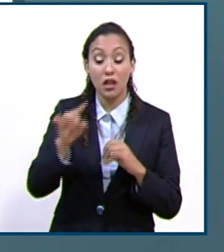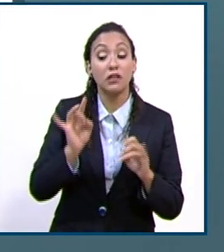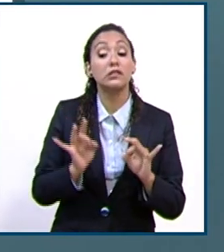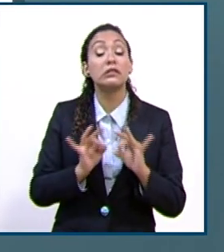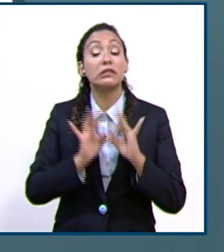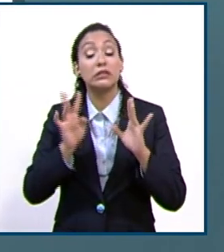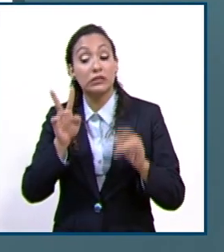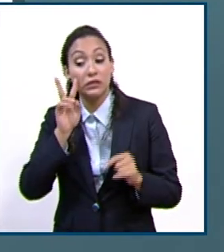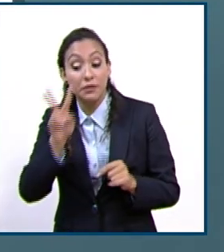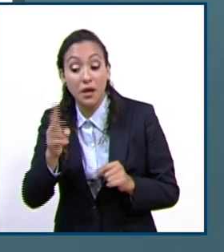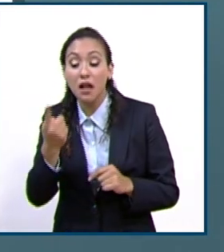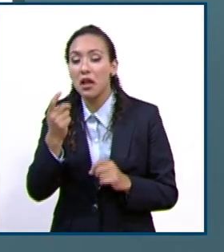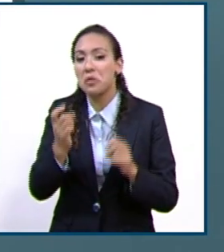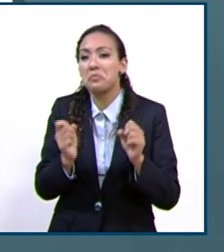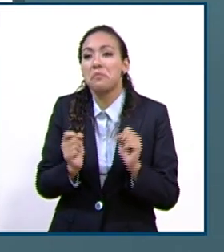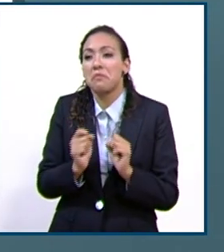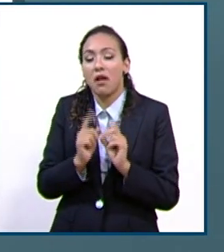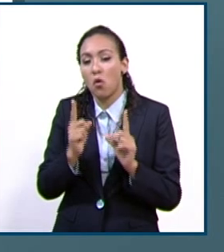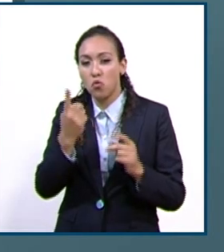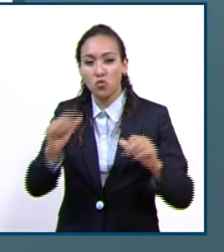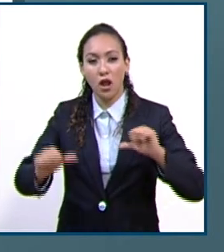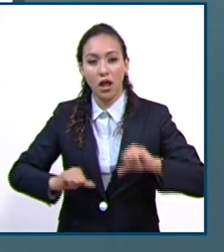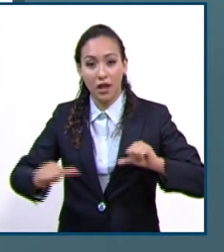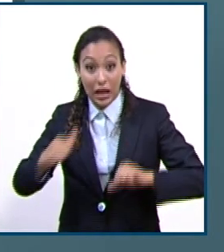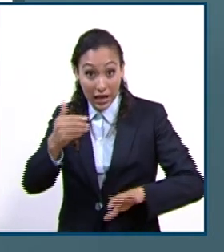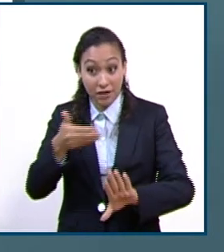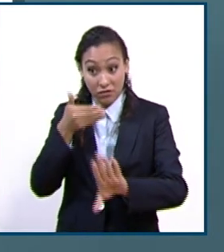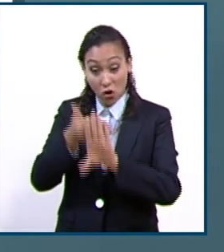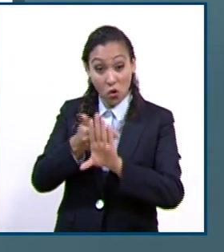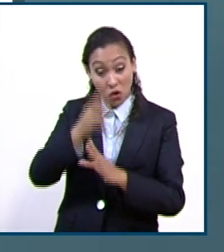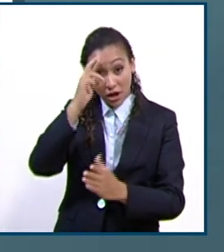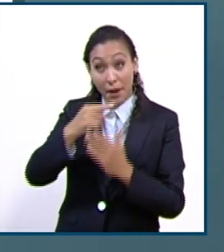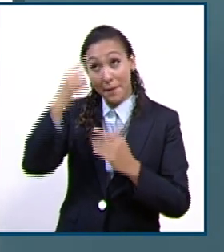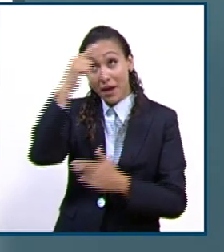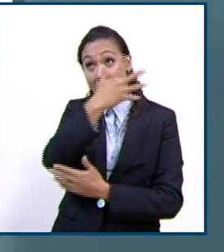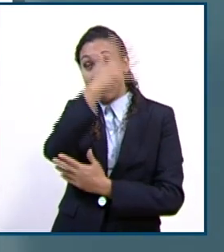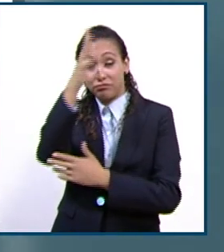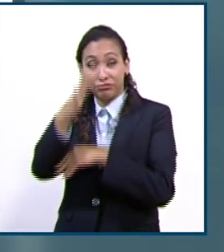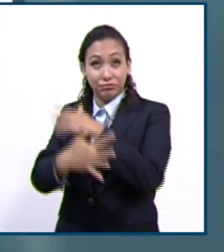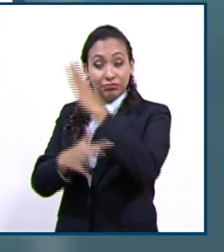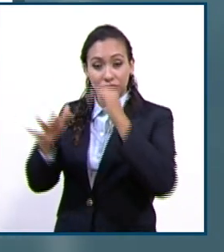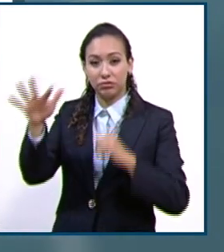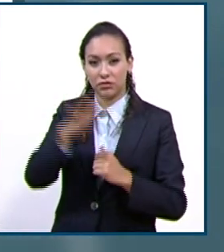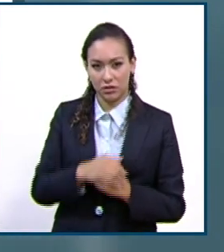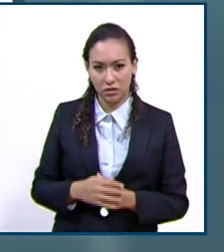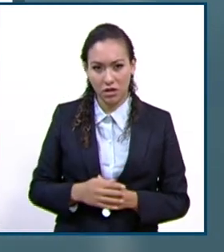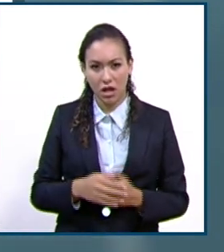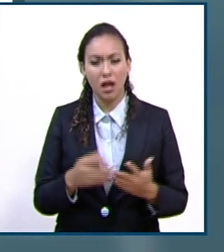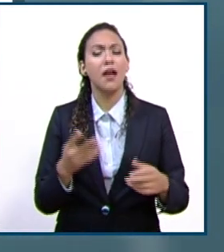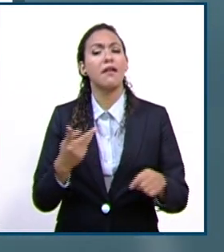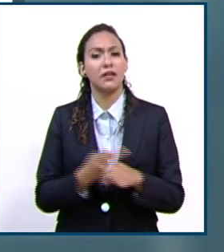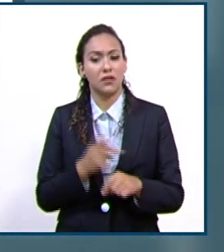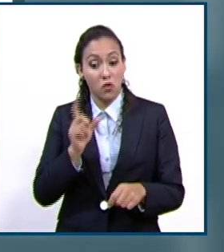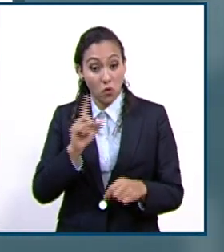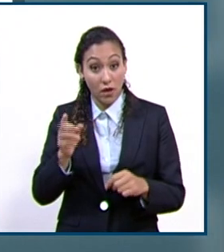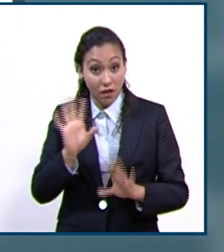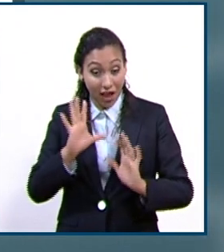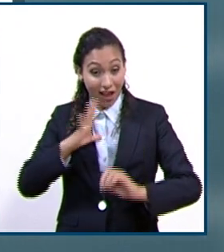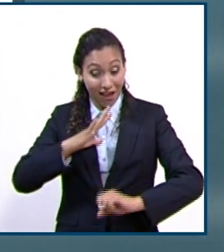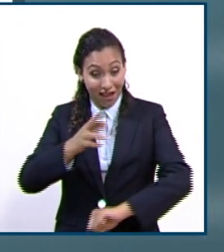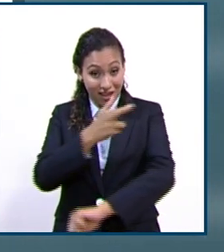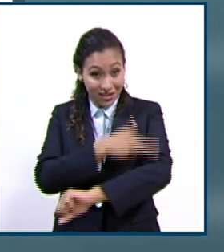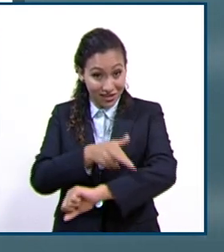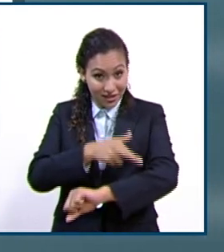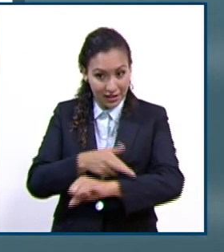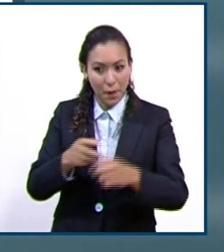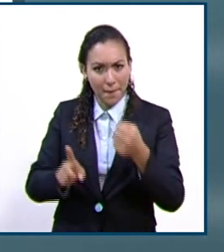una actividad puede ser peligrosa para el medio ambiente; indubio pro natura, cuando en un proceso hay una colisión entre el